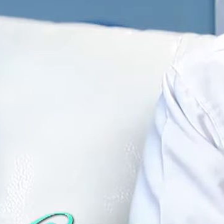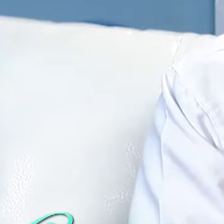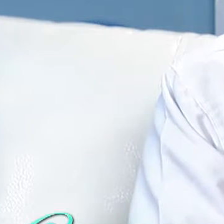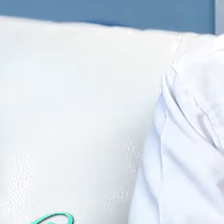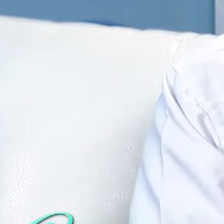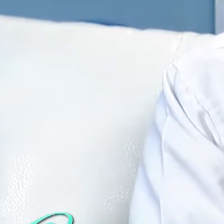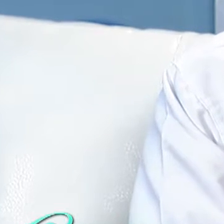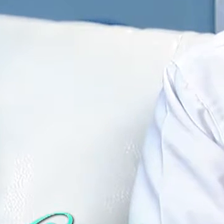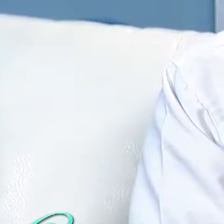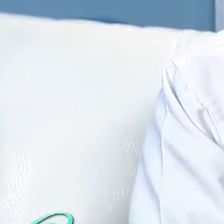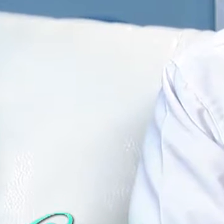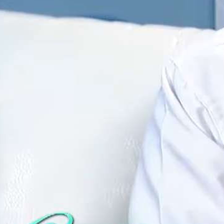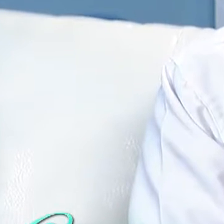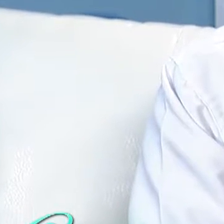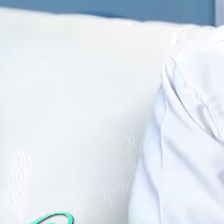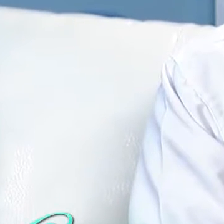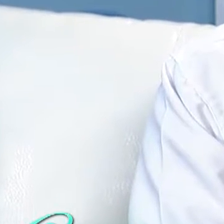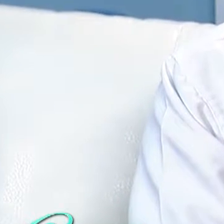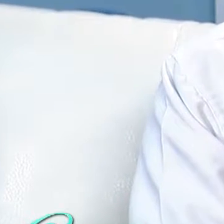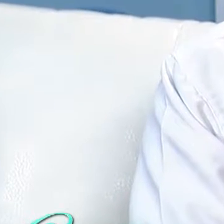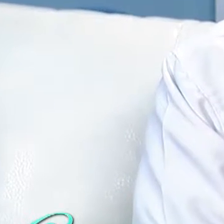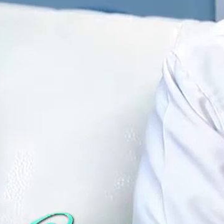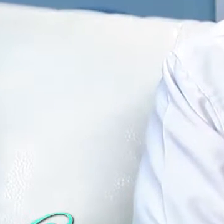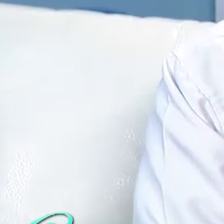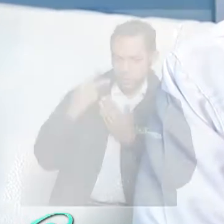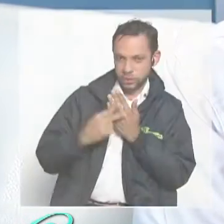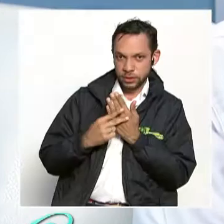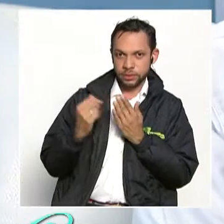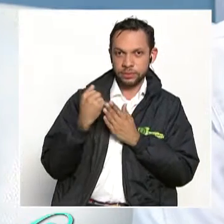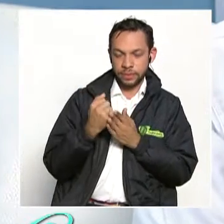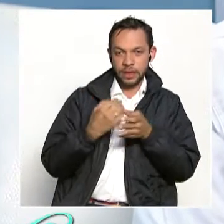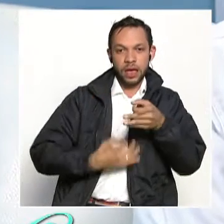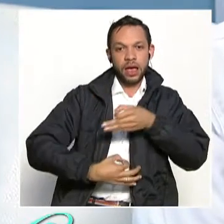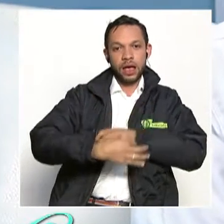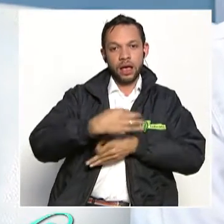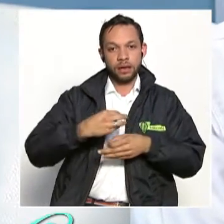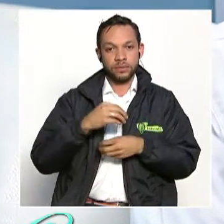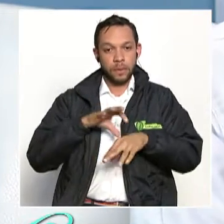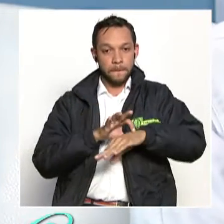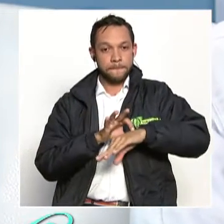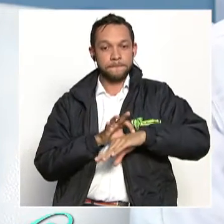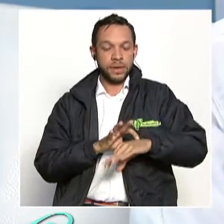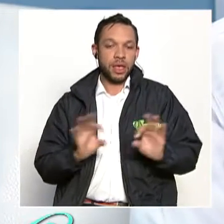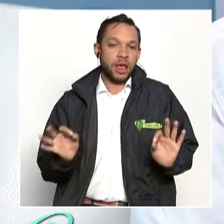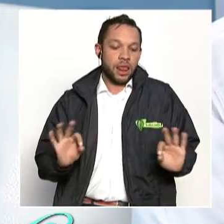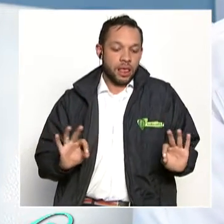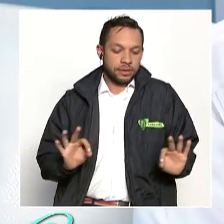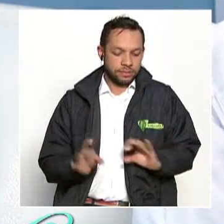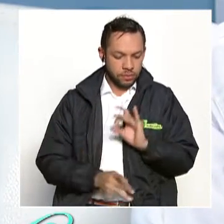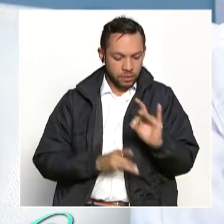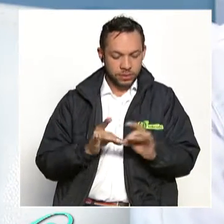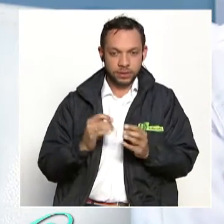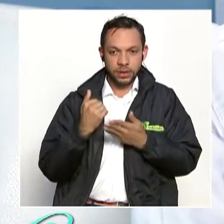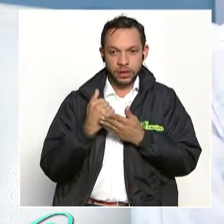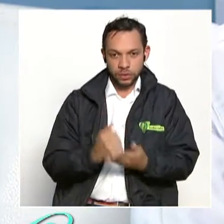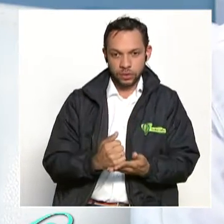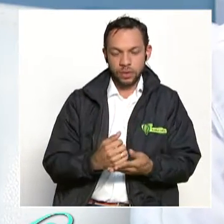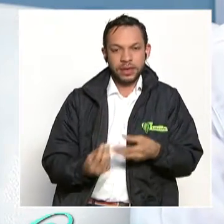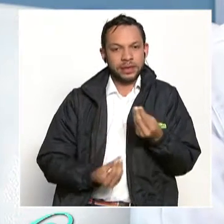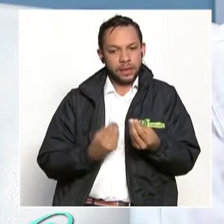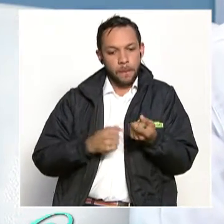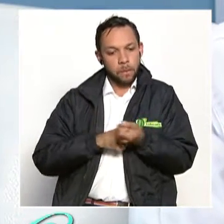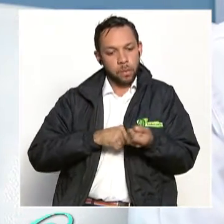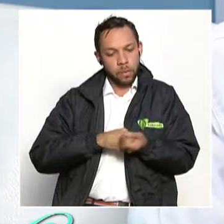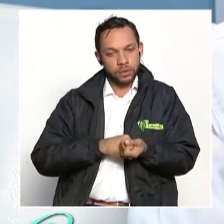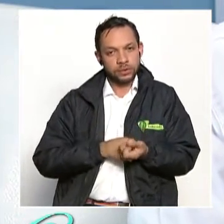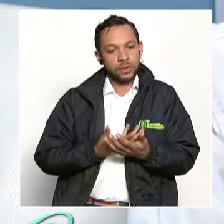salud. Este programa no pretende reemplazar una consulta médica, tampoco es un programa de medicina alternativa ni de naturismo. Este es un programa